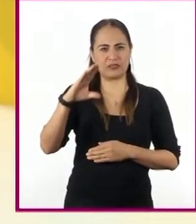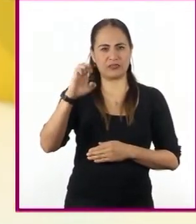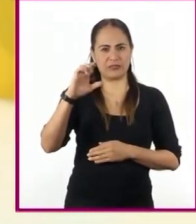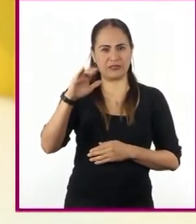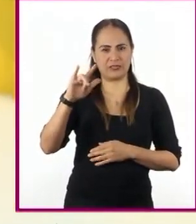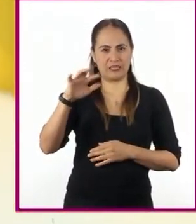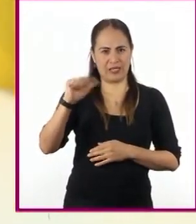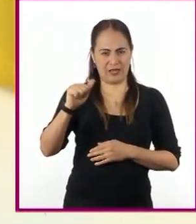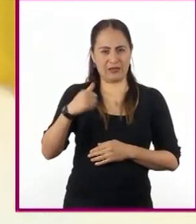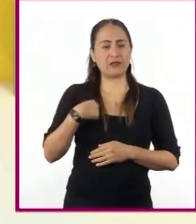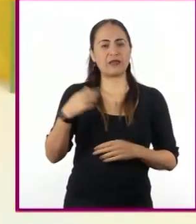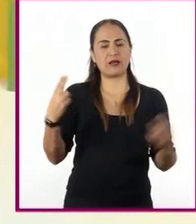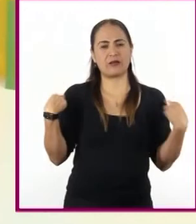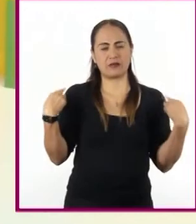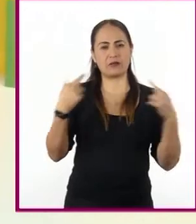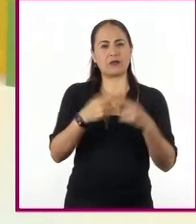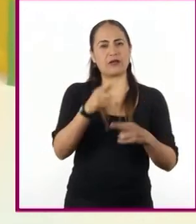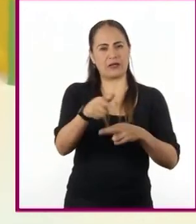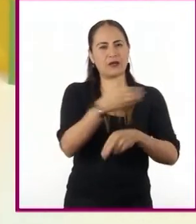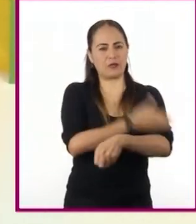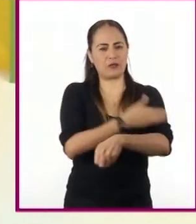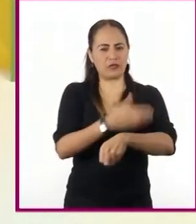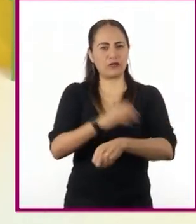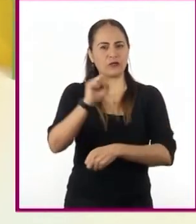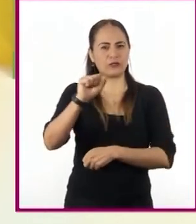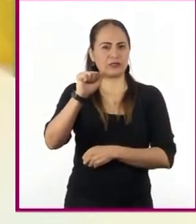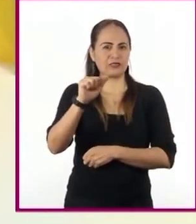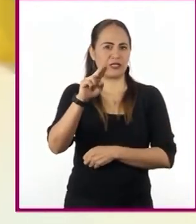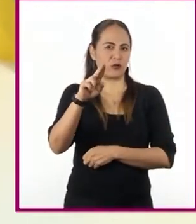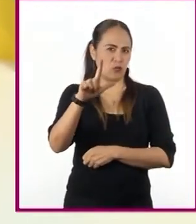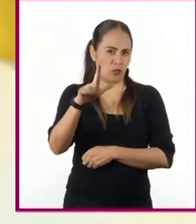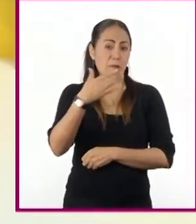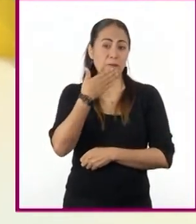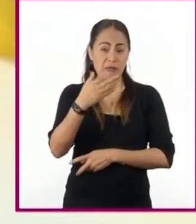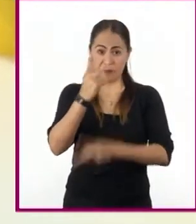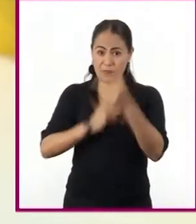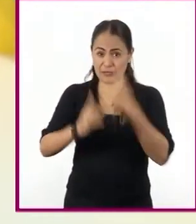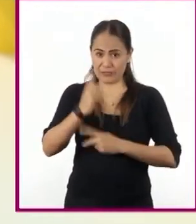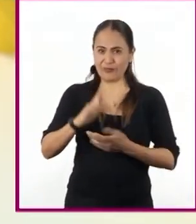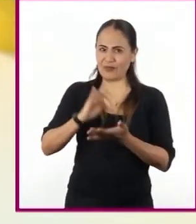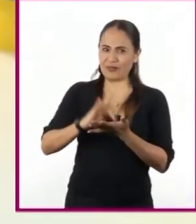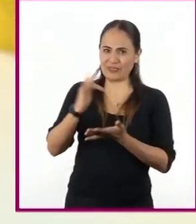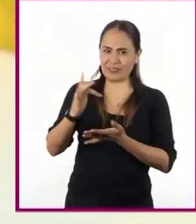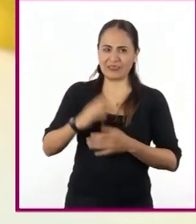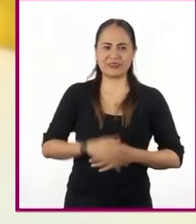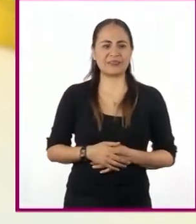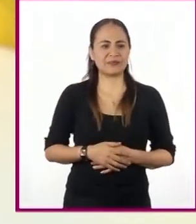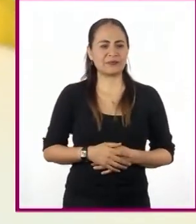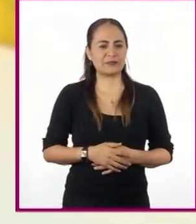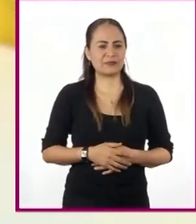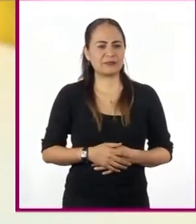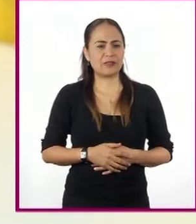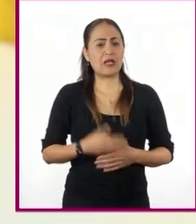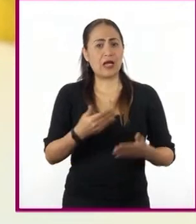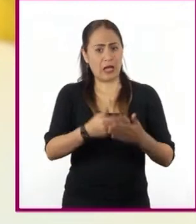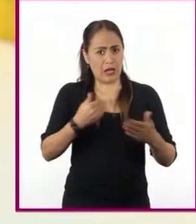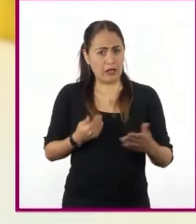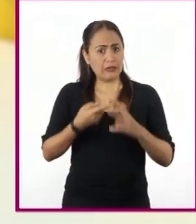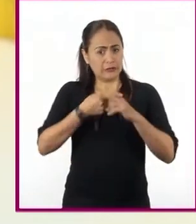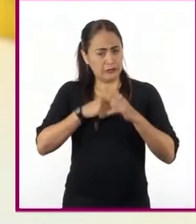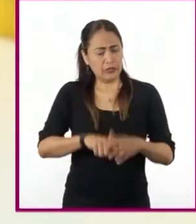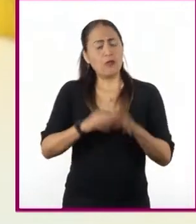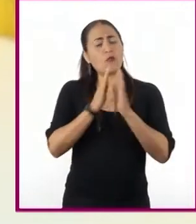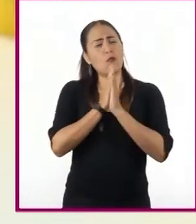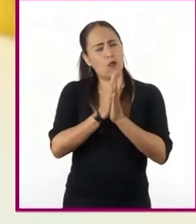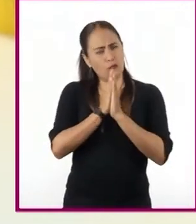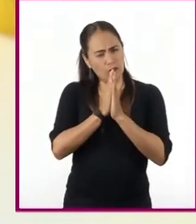de hoy nos acompaña el maestro Saúl Miranda. Bienvenido. Muchas gracias, maestra Cecilia. Antes de iniciar, les exhortamos